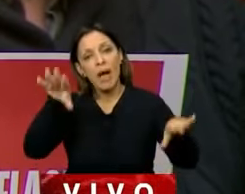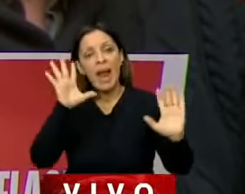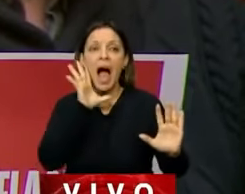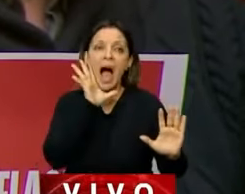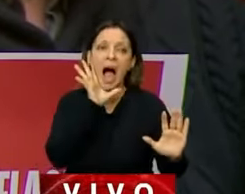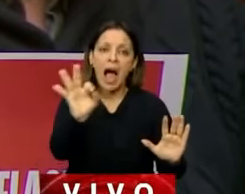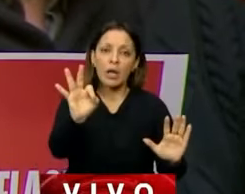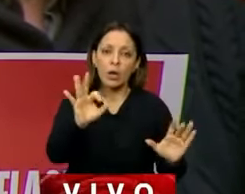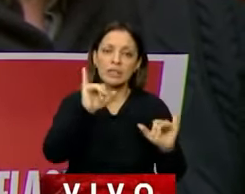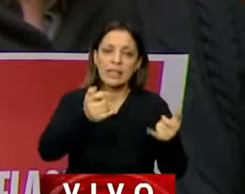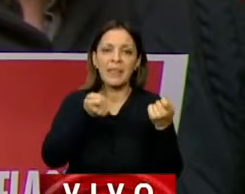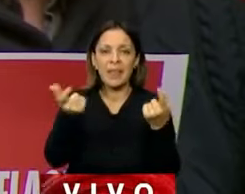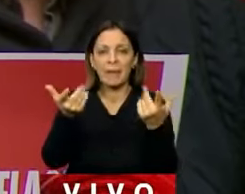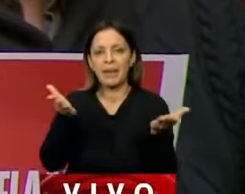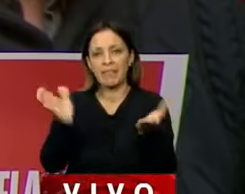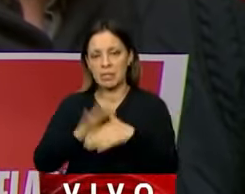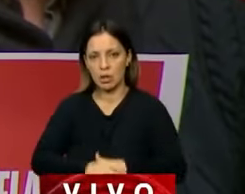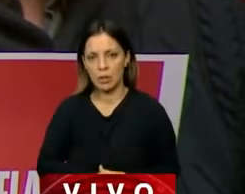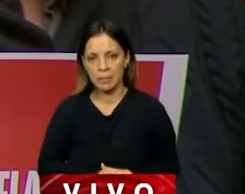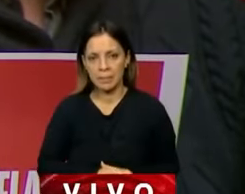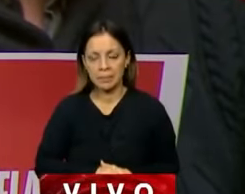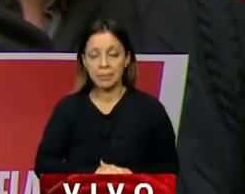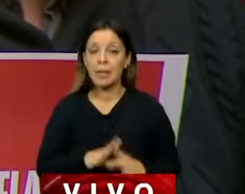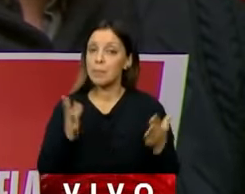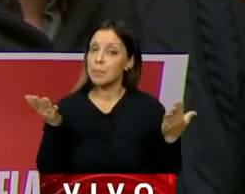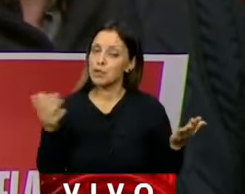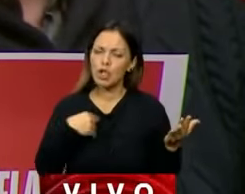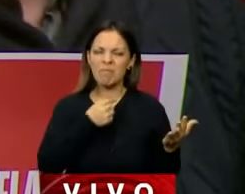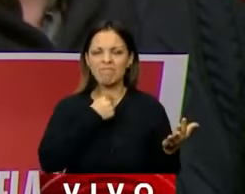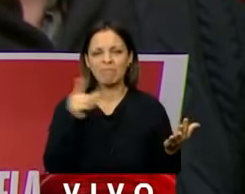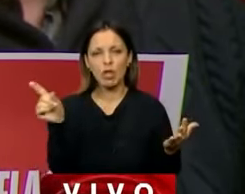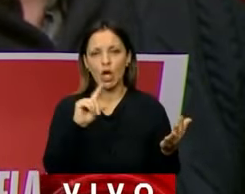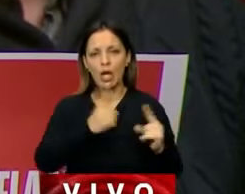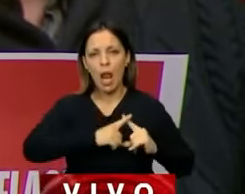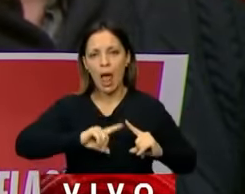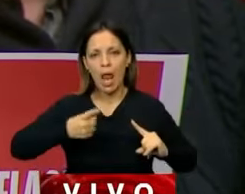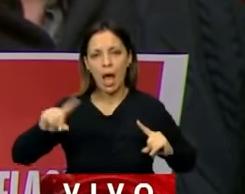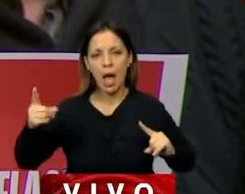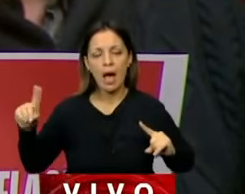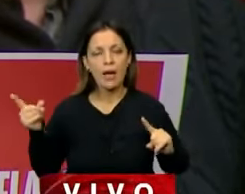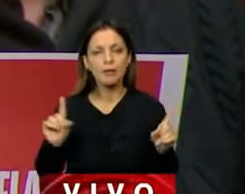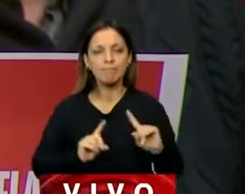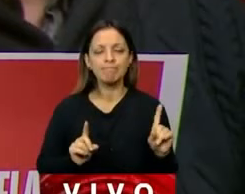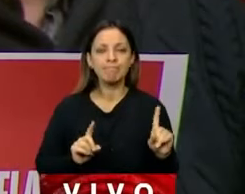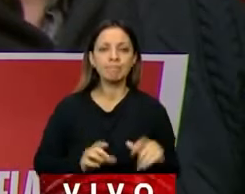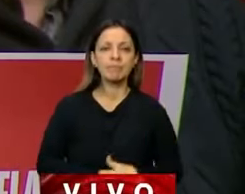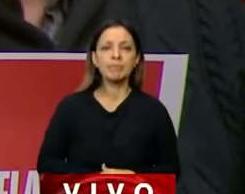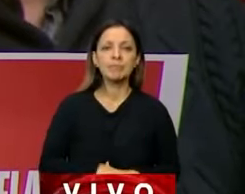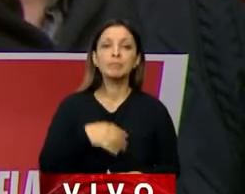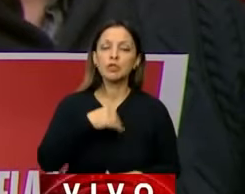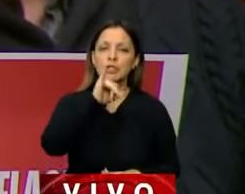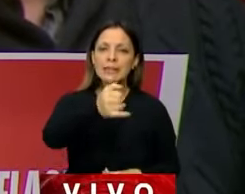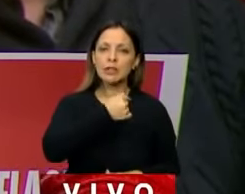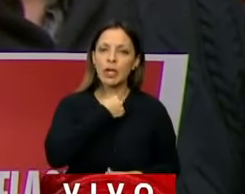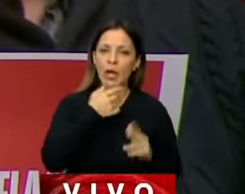cosita a derramar y me quedo corta. Por eso no la quiero hacer extremadamente larga y quiero